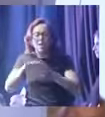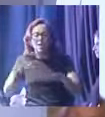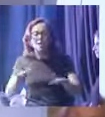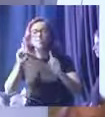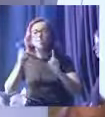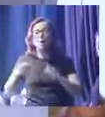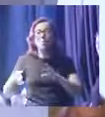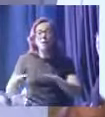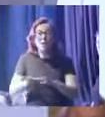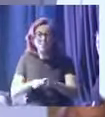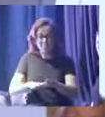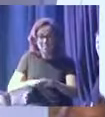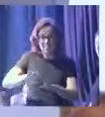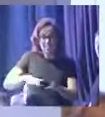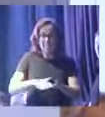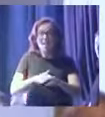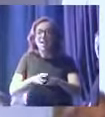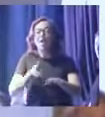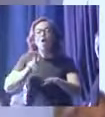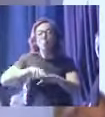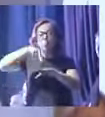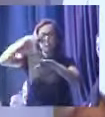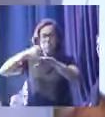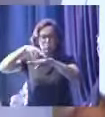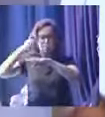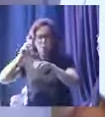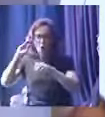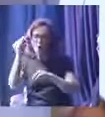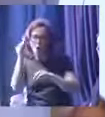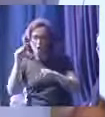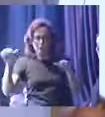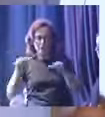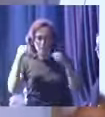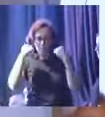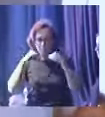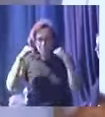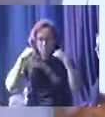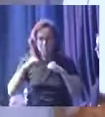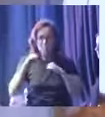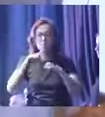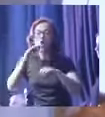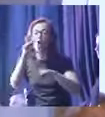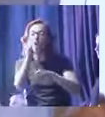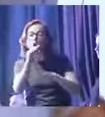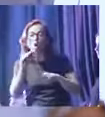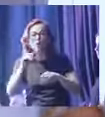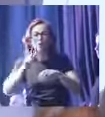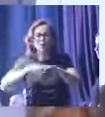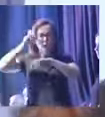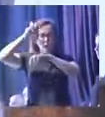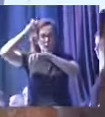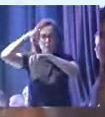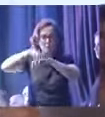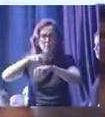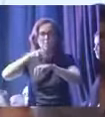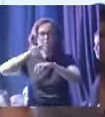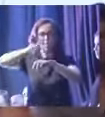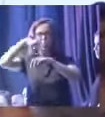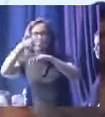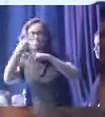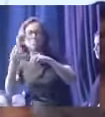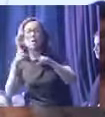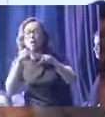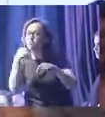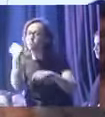enseñó acá el hombre, para los jóvenes. Para los jóvenes, no solamente, porque es